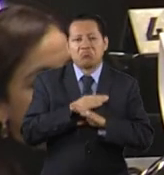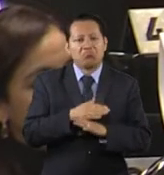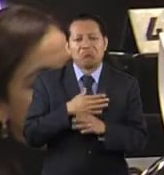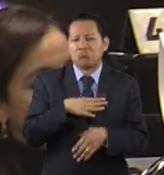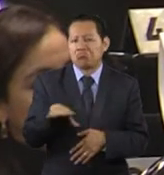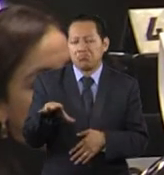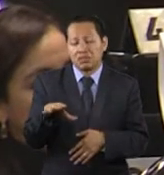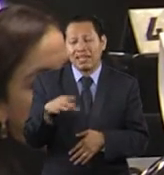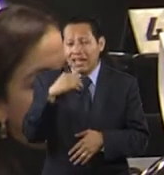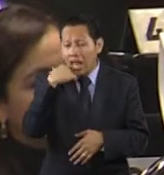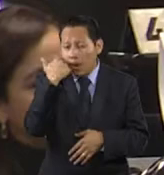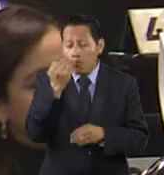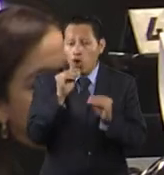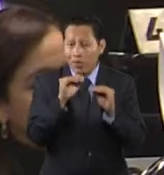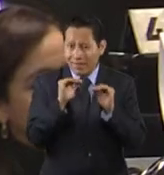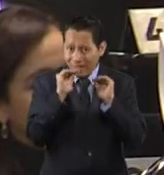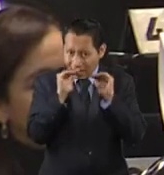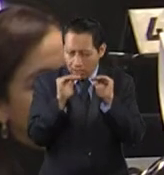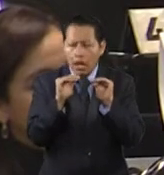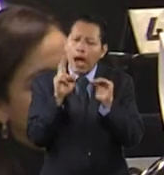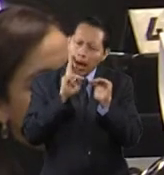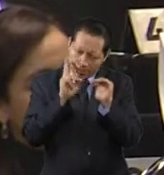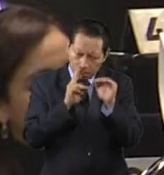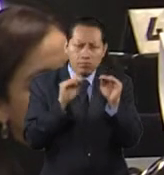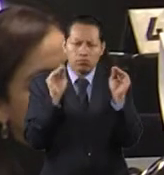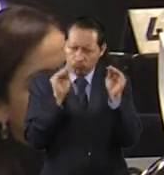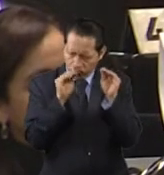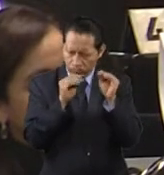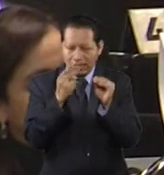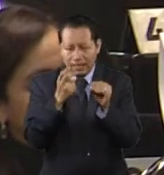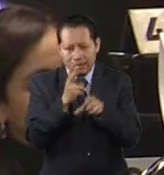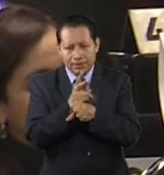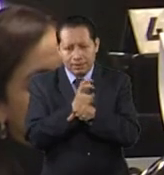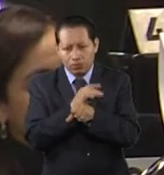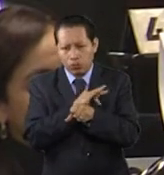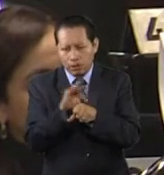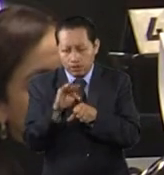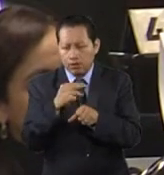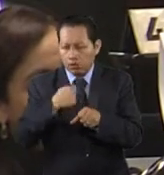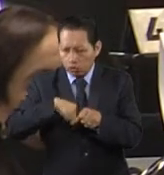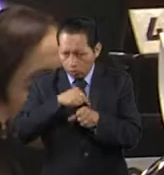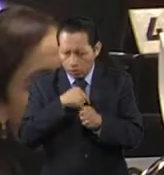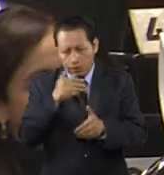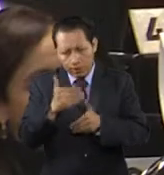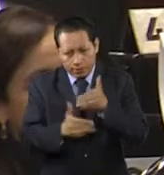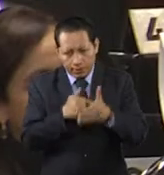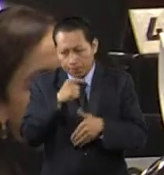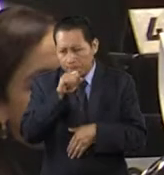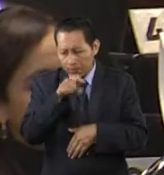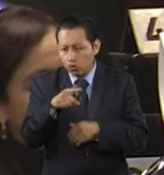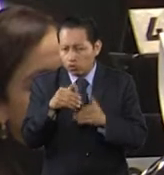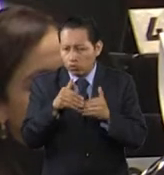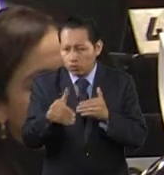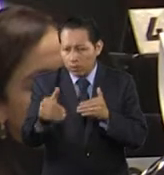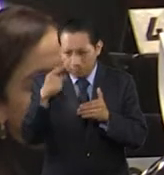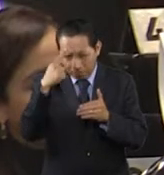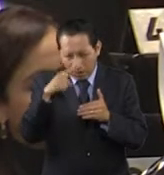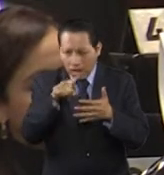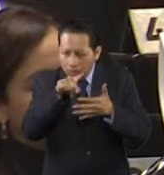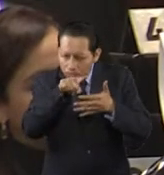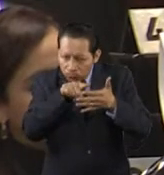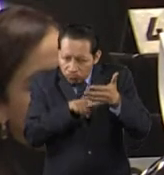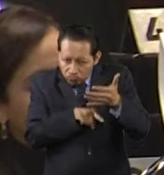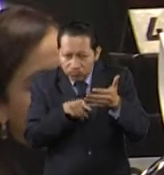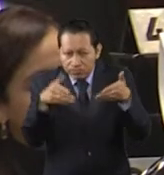elevar el debate, pues debatamos. Esa es la invitación y es lo que haremos en esta siguiente etapa de la discusión en lo